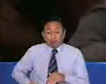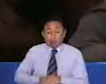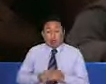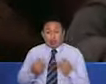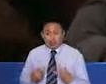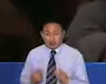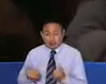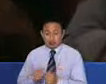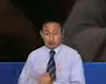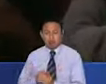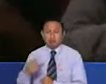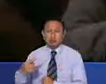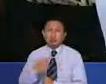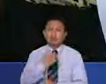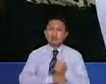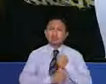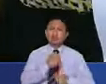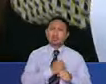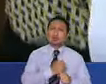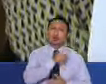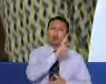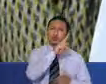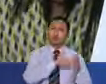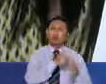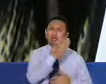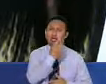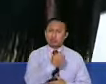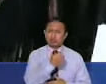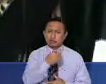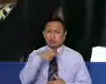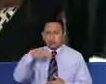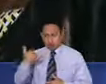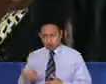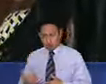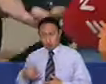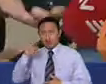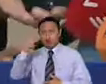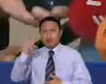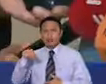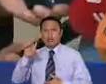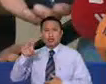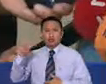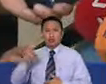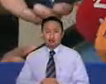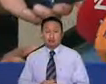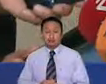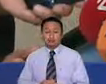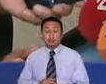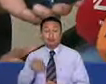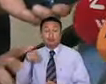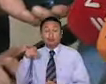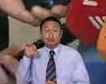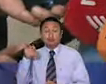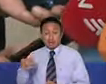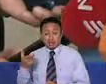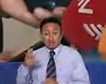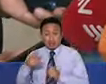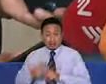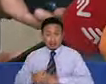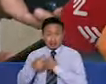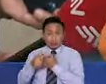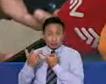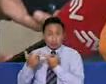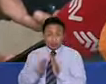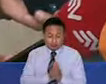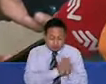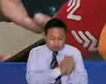año 2014 y no del 2021, que es el que está vigente. Los delitos, cuando se empezaron a cometer en